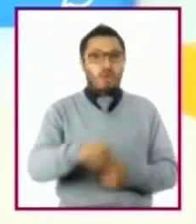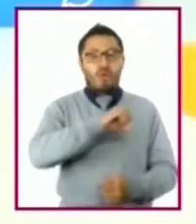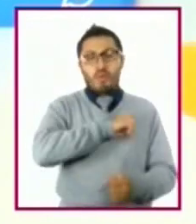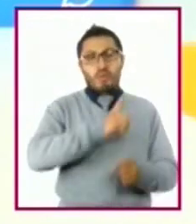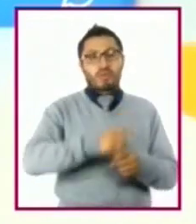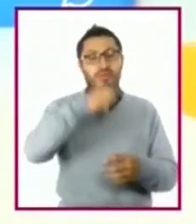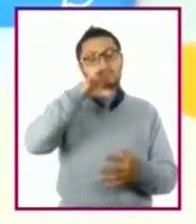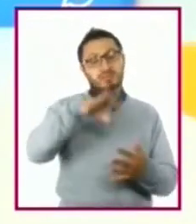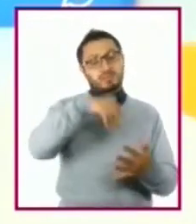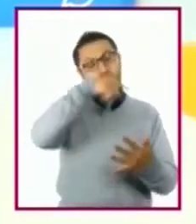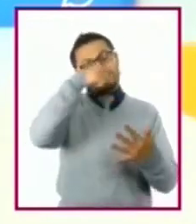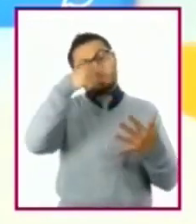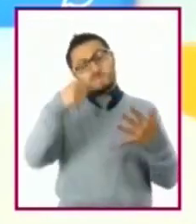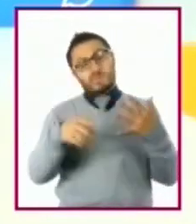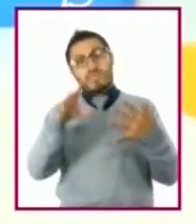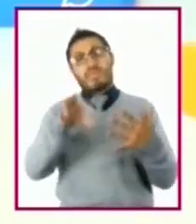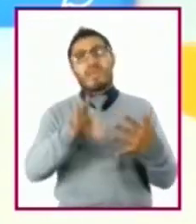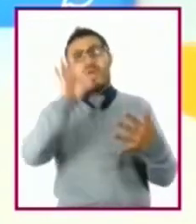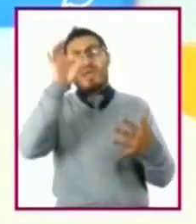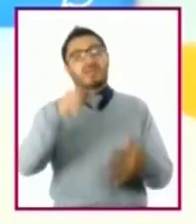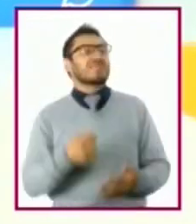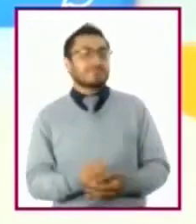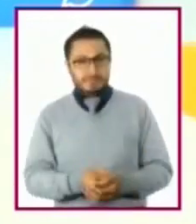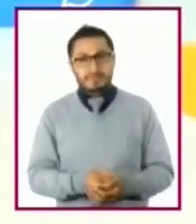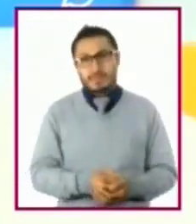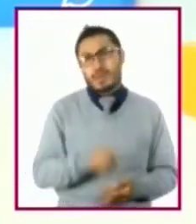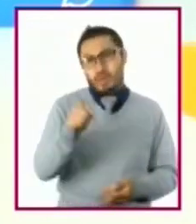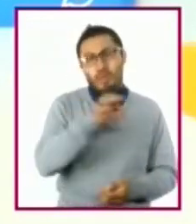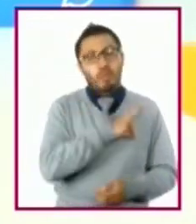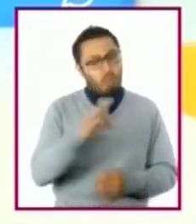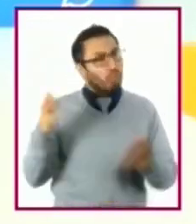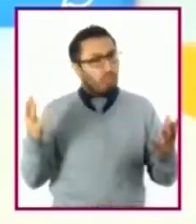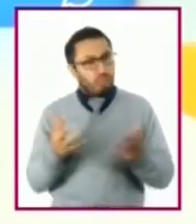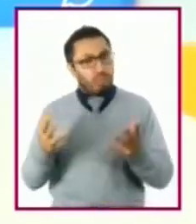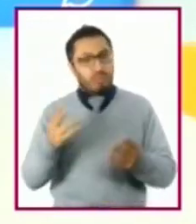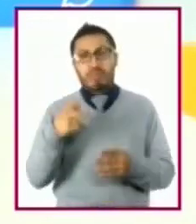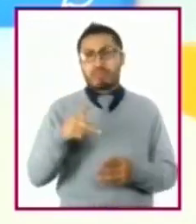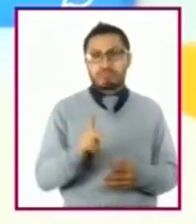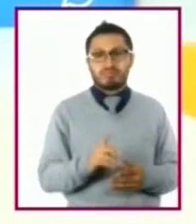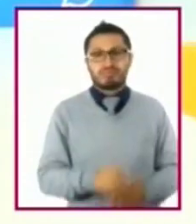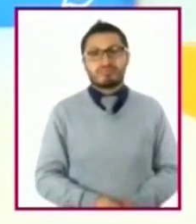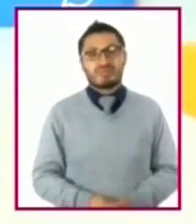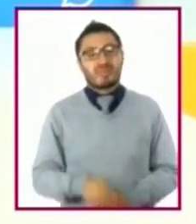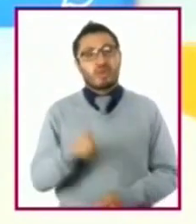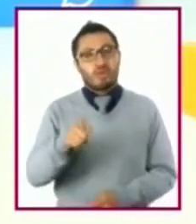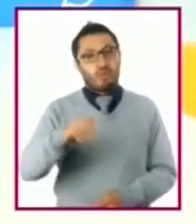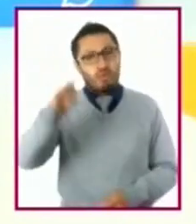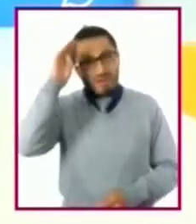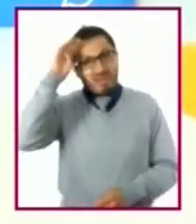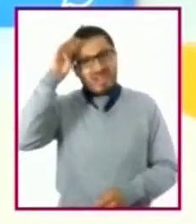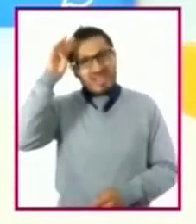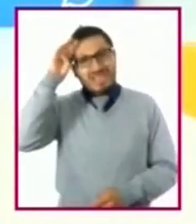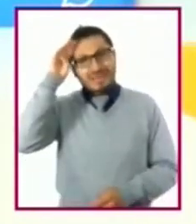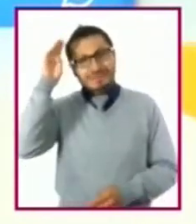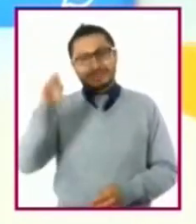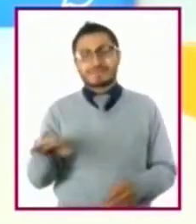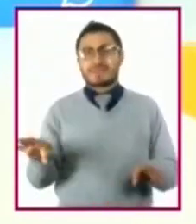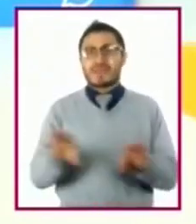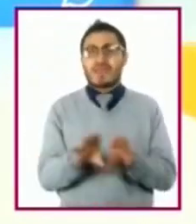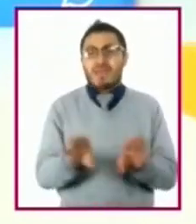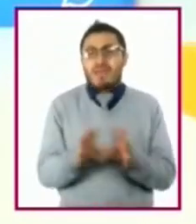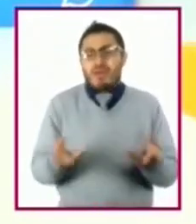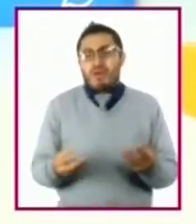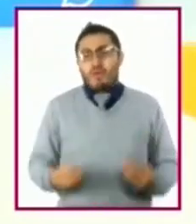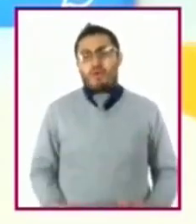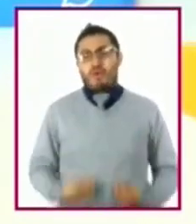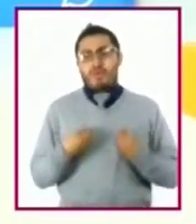presentando y das por hecho que puedes llevarlas a cabo. Sin embargo, ¿te has preguntado cómo sería la